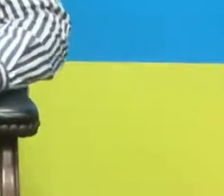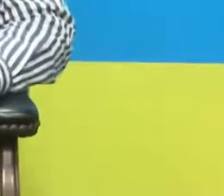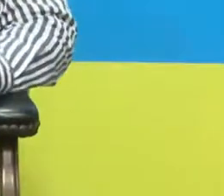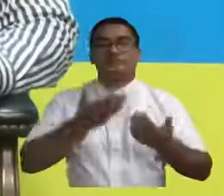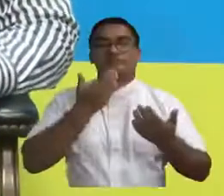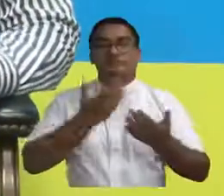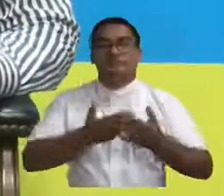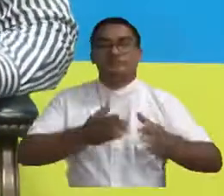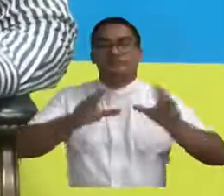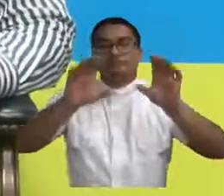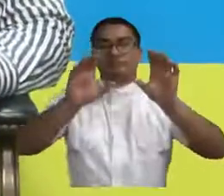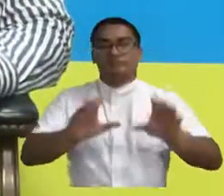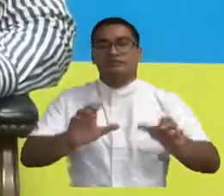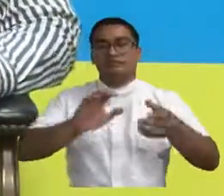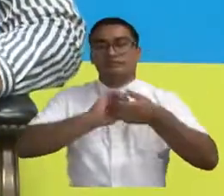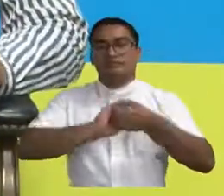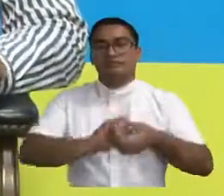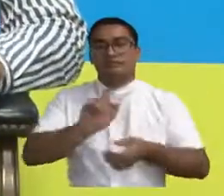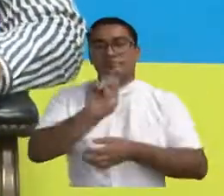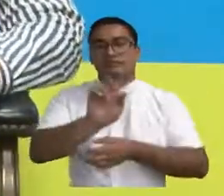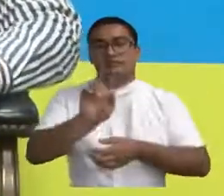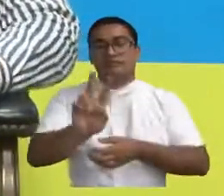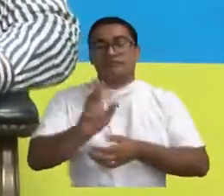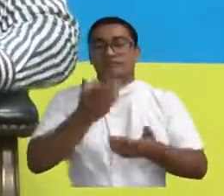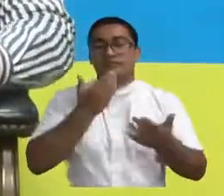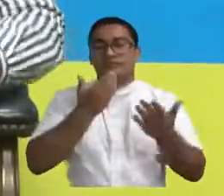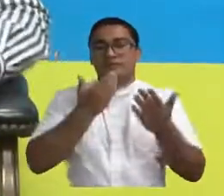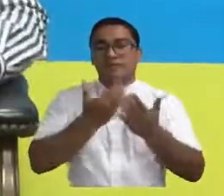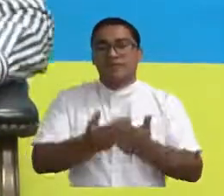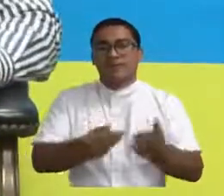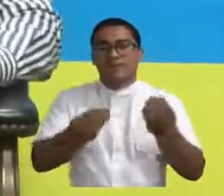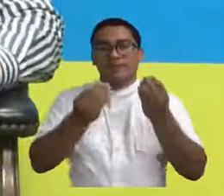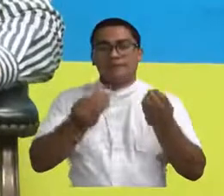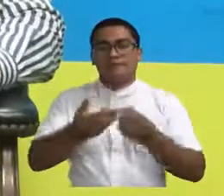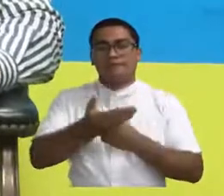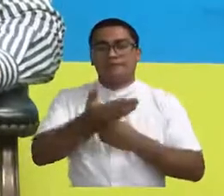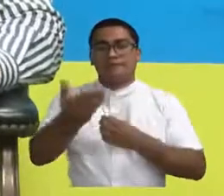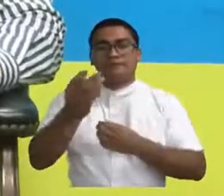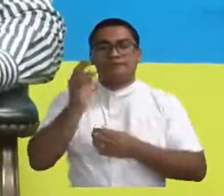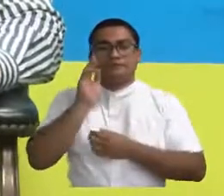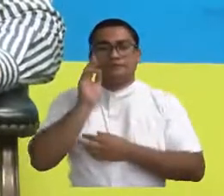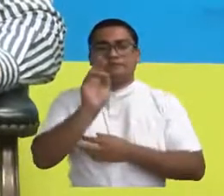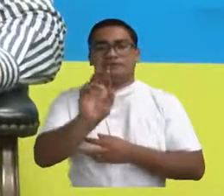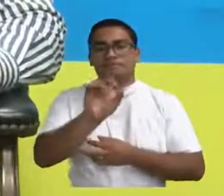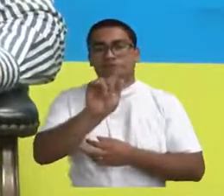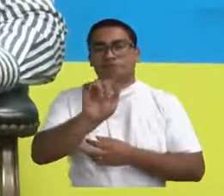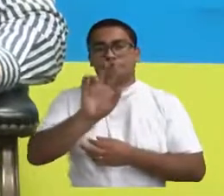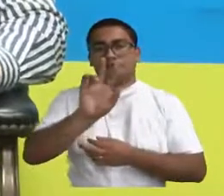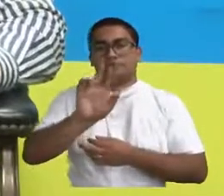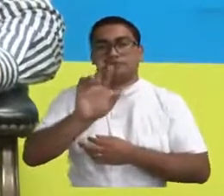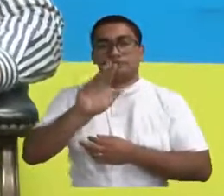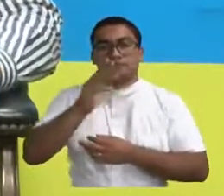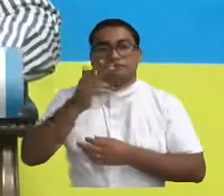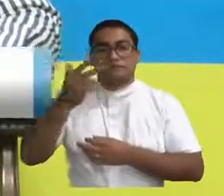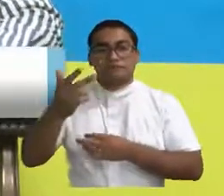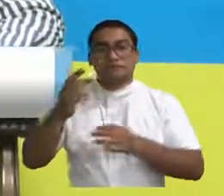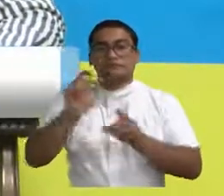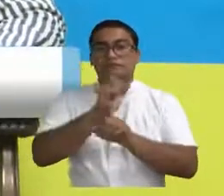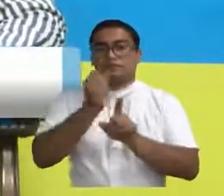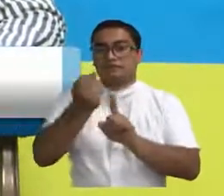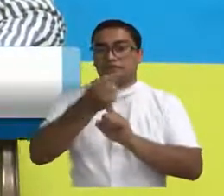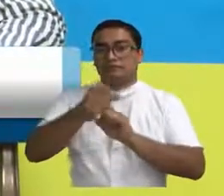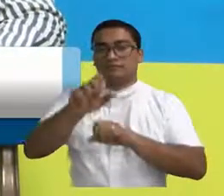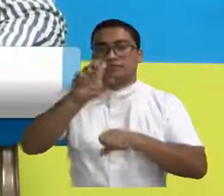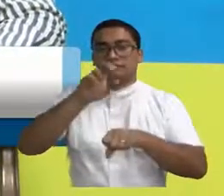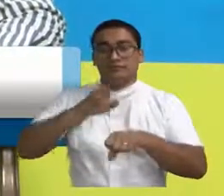Buenas tardes, amigos televidentes. Muchas gracias por su fiel sintonía al canal 98, el canal parlamentario, el canal de la